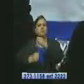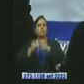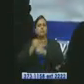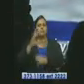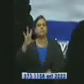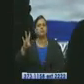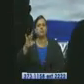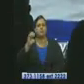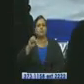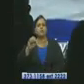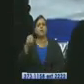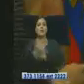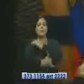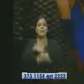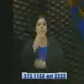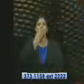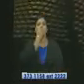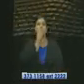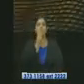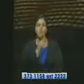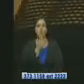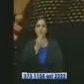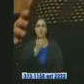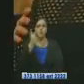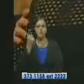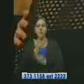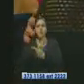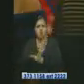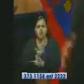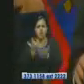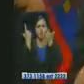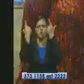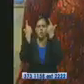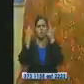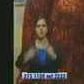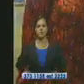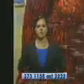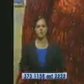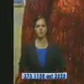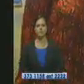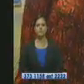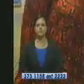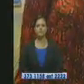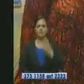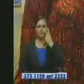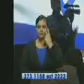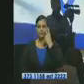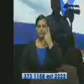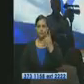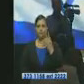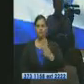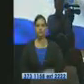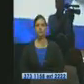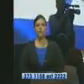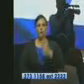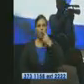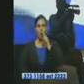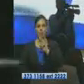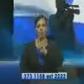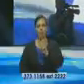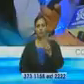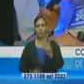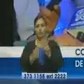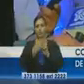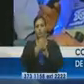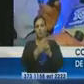Israel. El cuerpo diplomático encabezado por Edwin Yabo y Johnny Sharninsky destacaron el tiempo y su